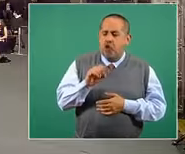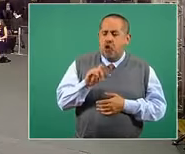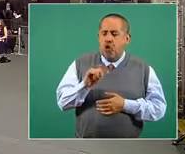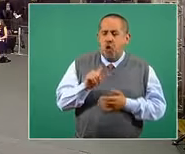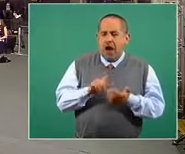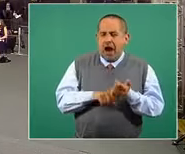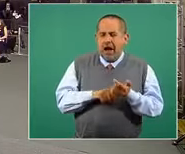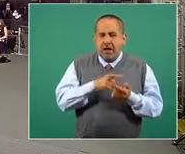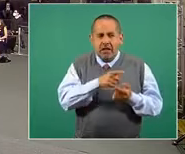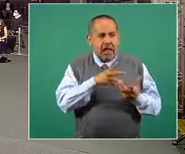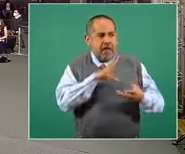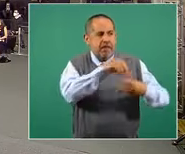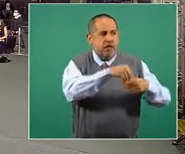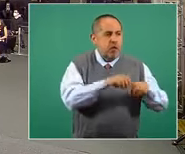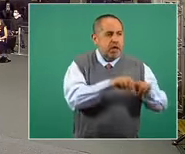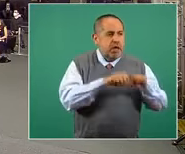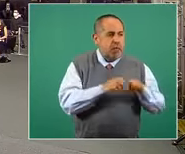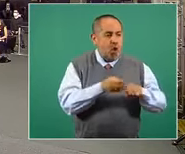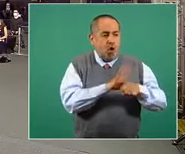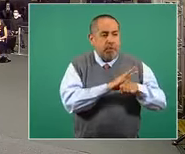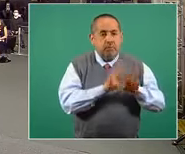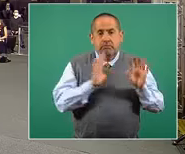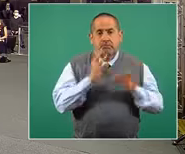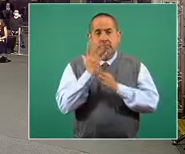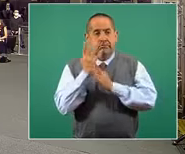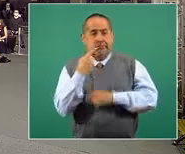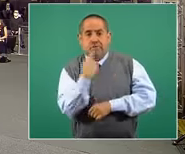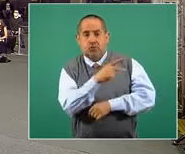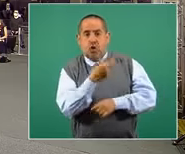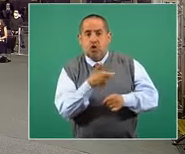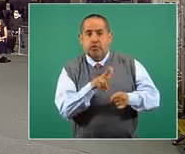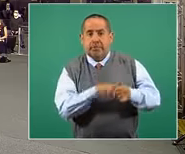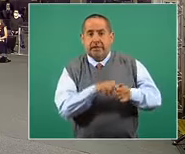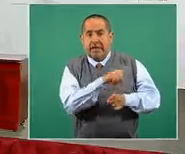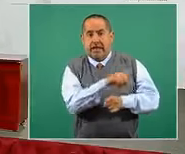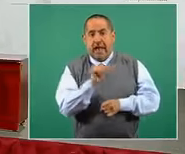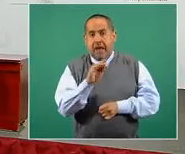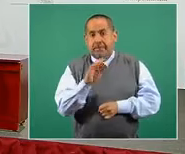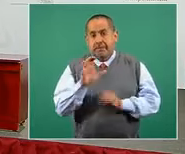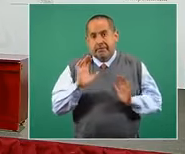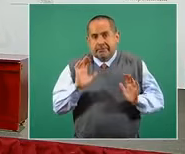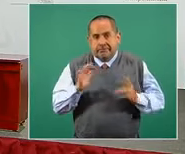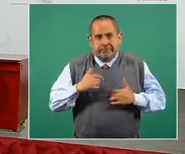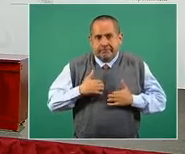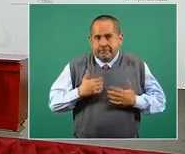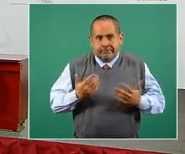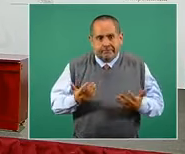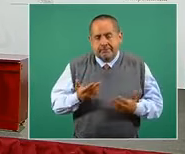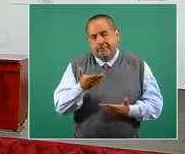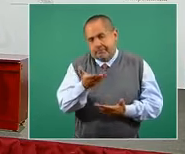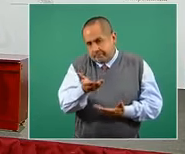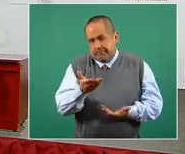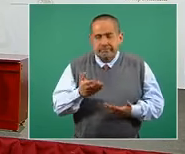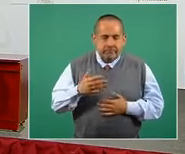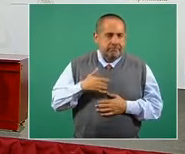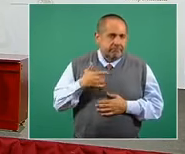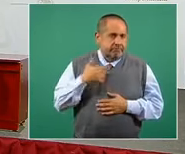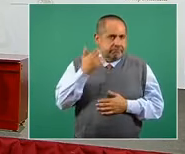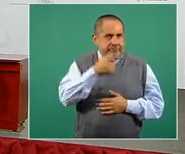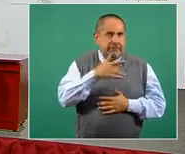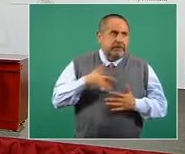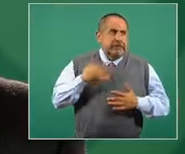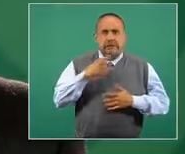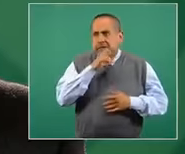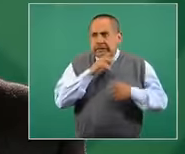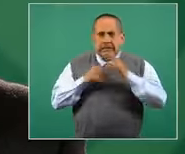en todo caso no fue identificada por su propio hospital. Entonces, comprendo y me parece pues legítima la inquietud de